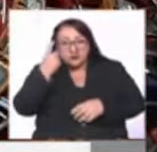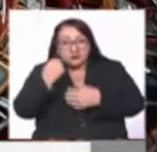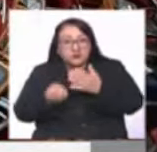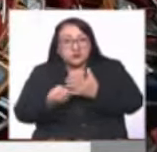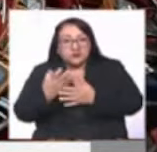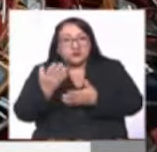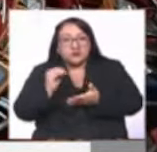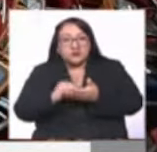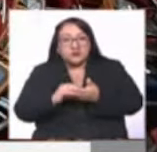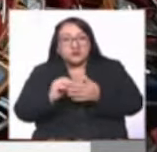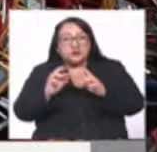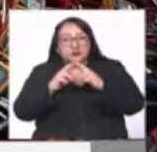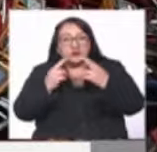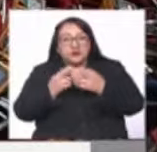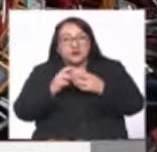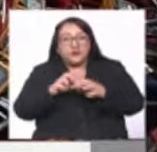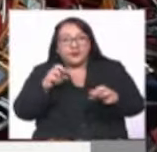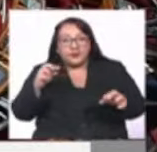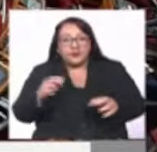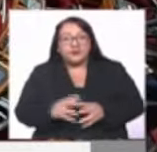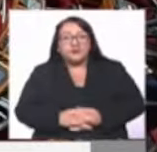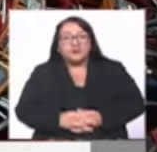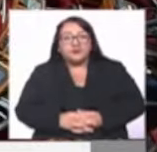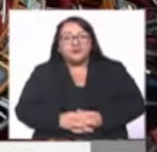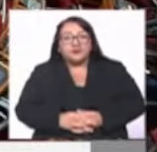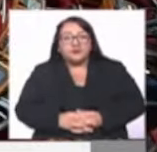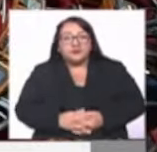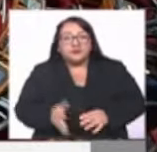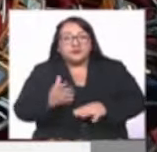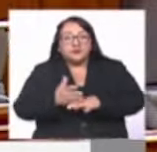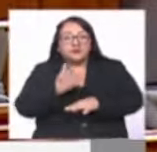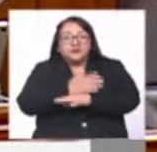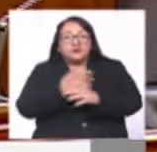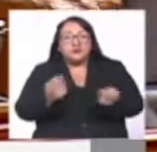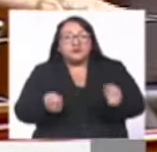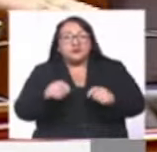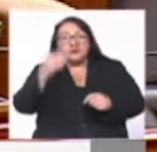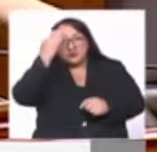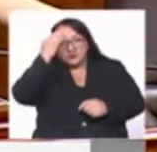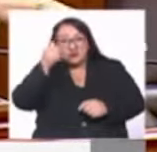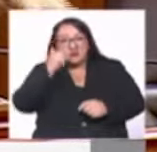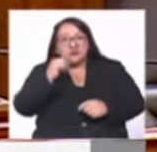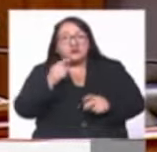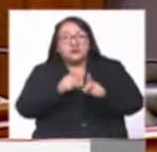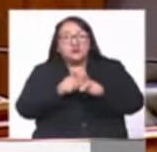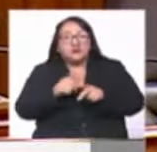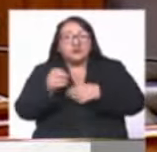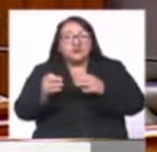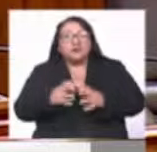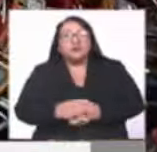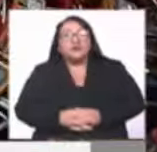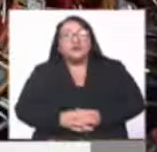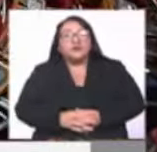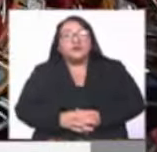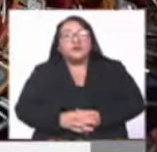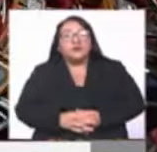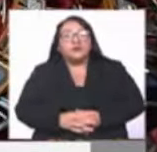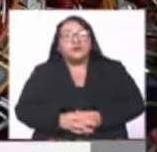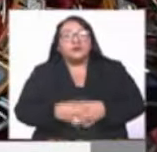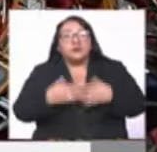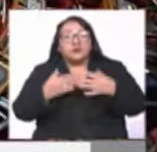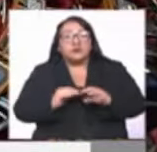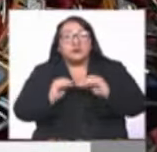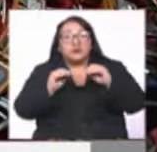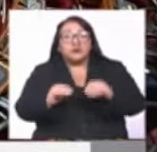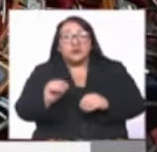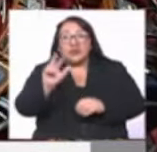breve la sesión plenaria que fue suspendida el día de ayer y como bien a sindicado Perla se han establecido